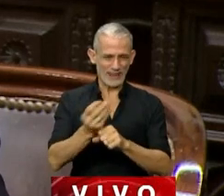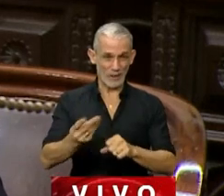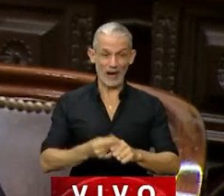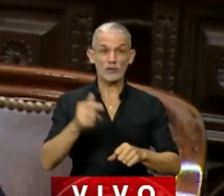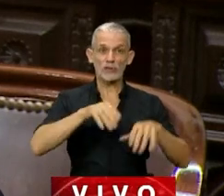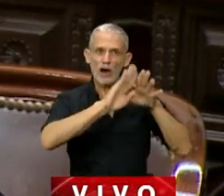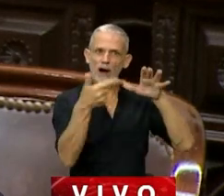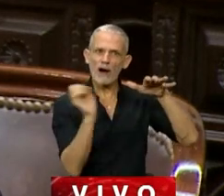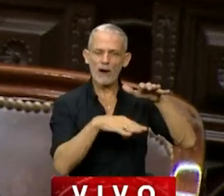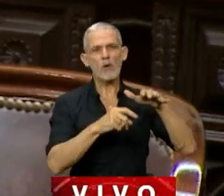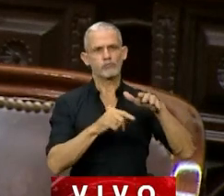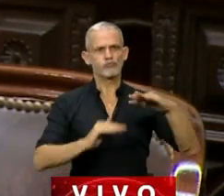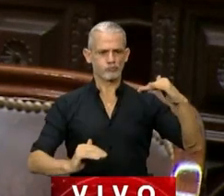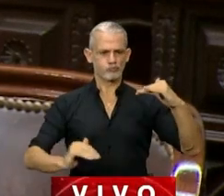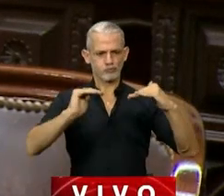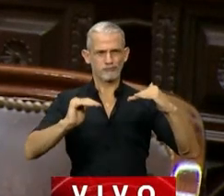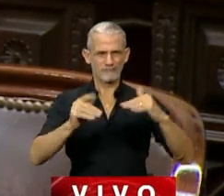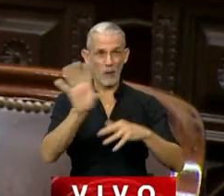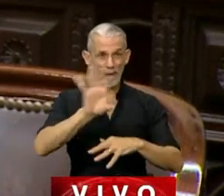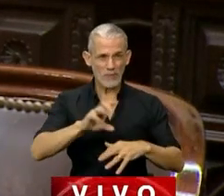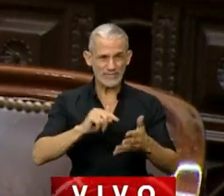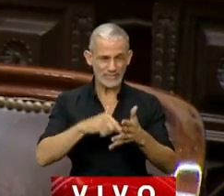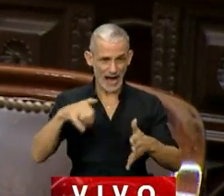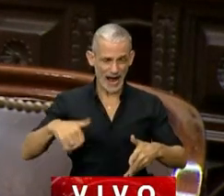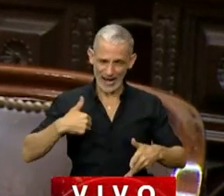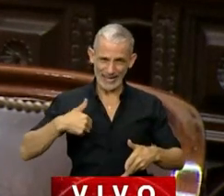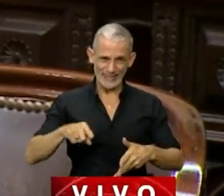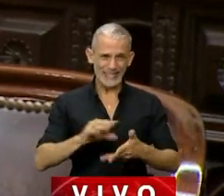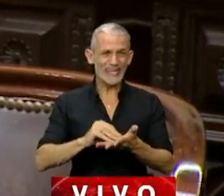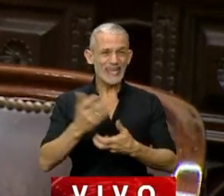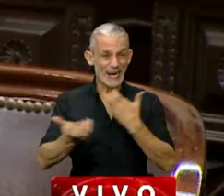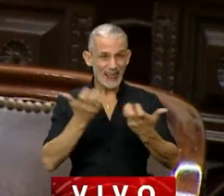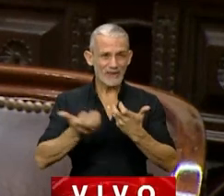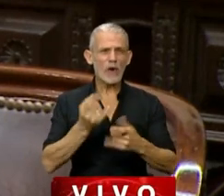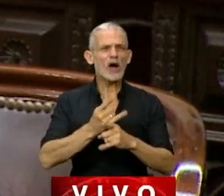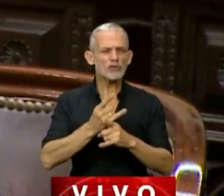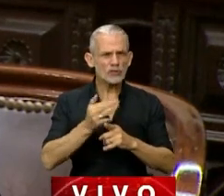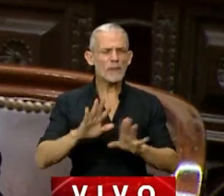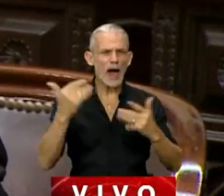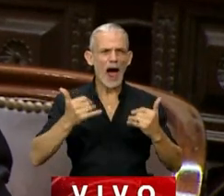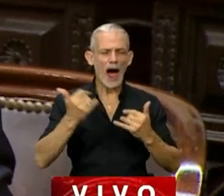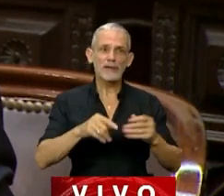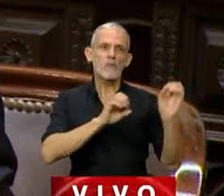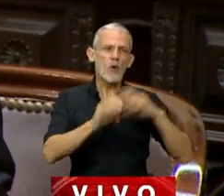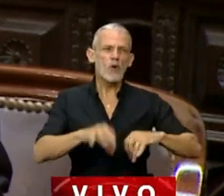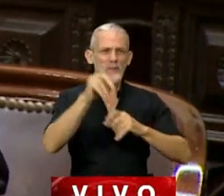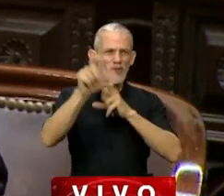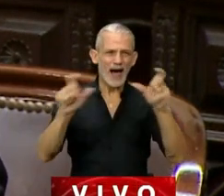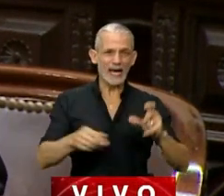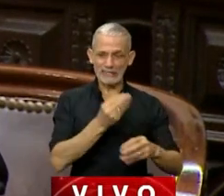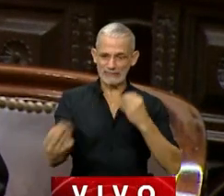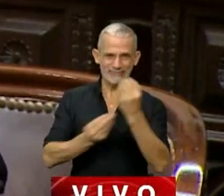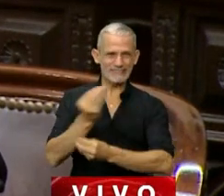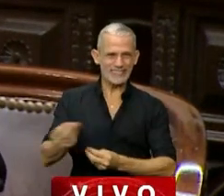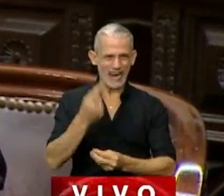menos que un acto de justicia para una provincia de la República Argentina que permanentemente estuvo recibiendo fenómenos migratorios y que